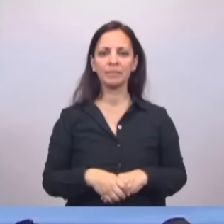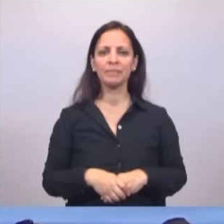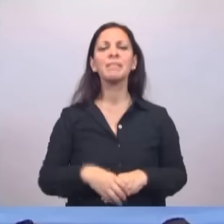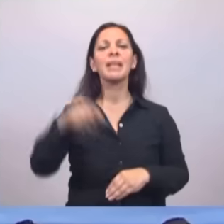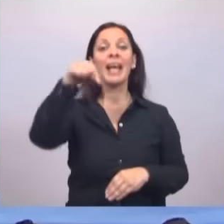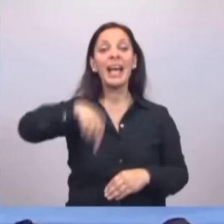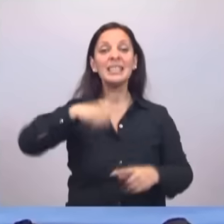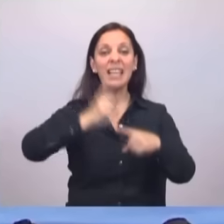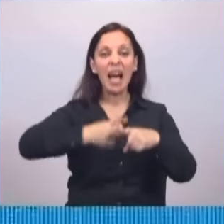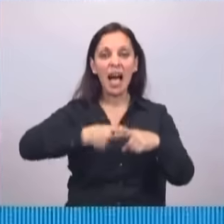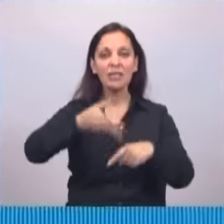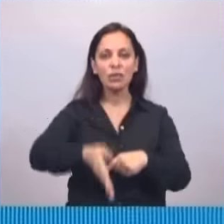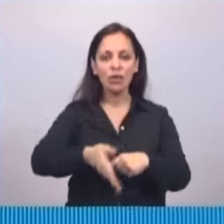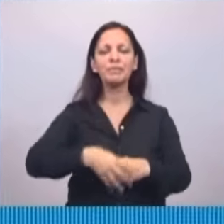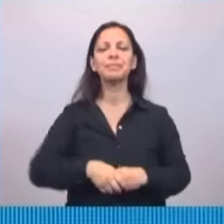Este es un acto,